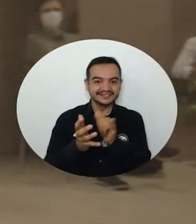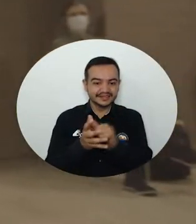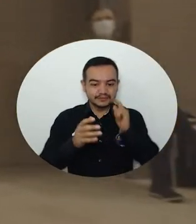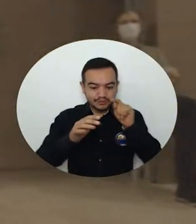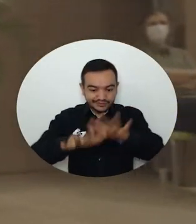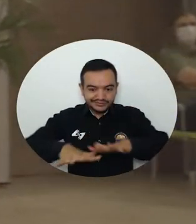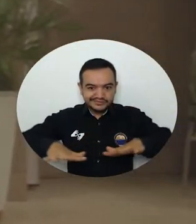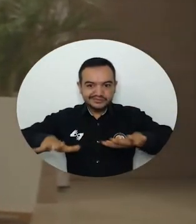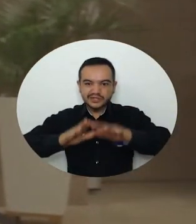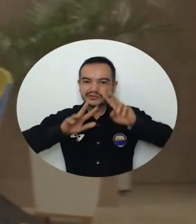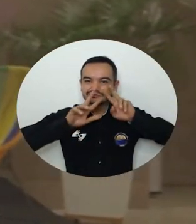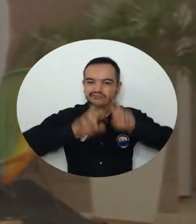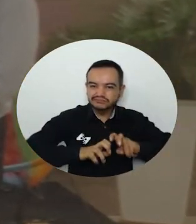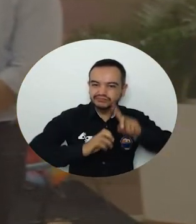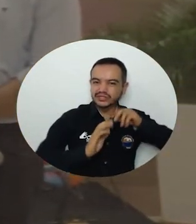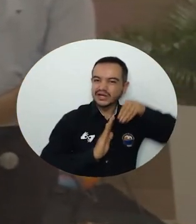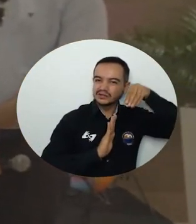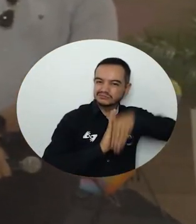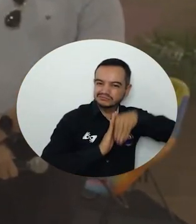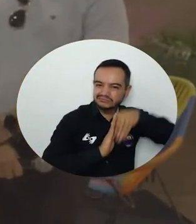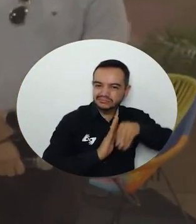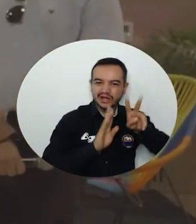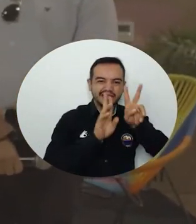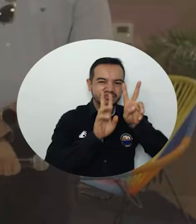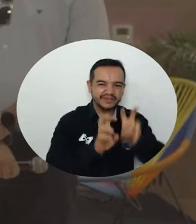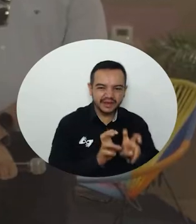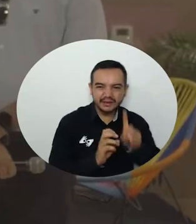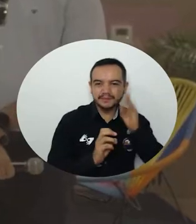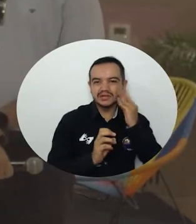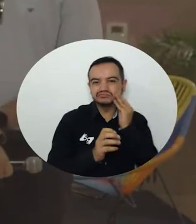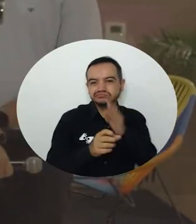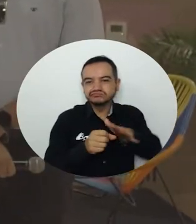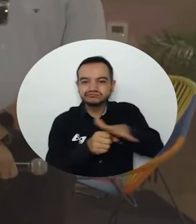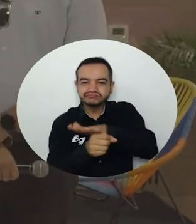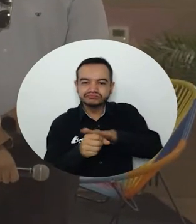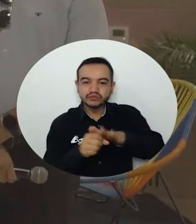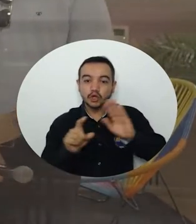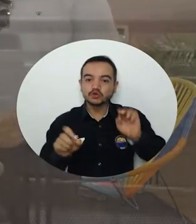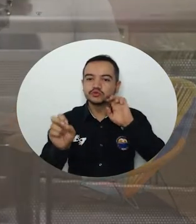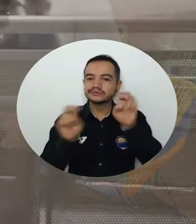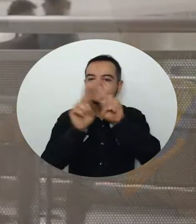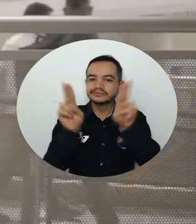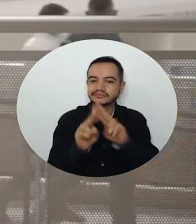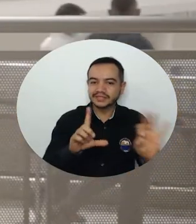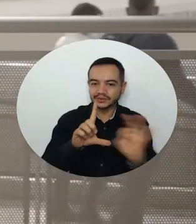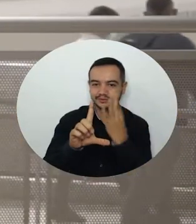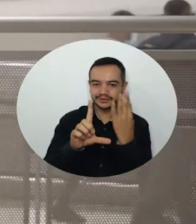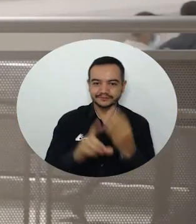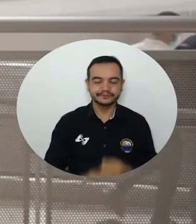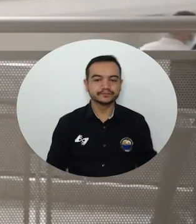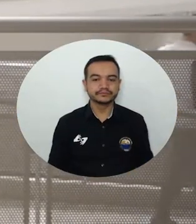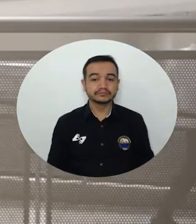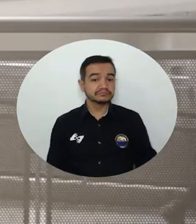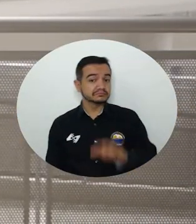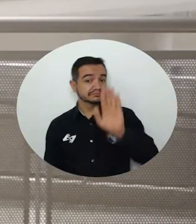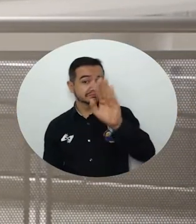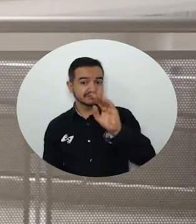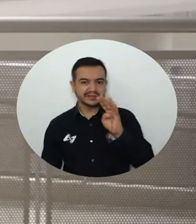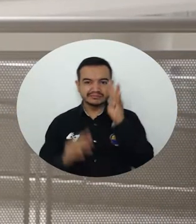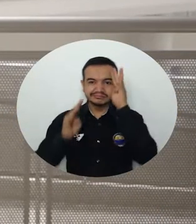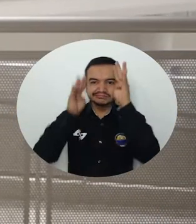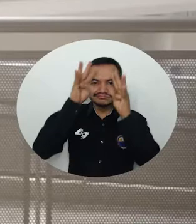y el docente que diseña contenidos, experiencias y ambientes de aprendizaje. Innovación es